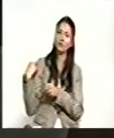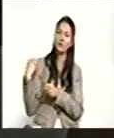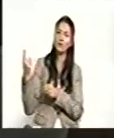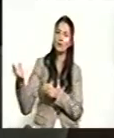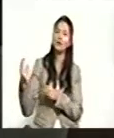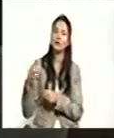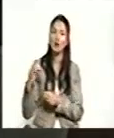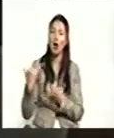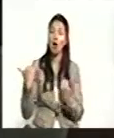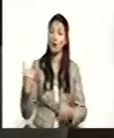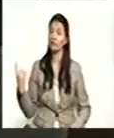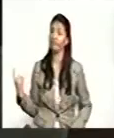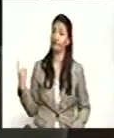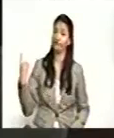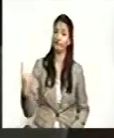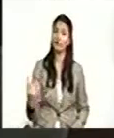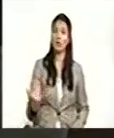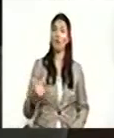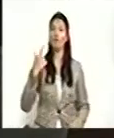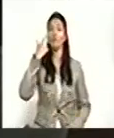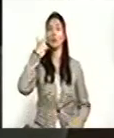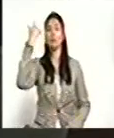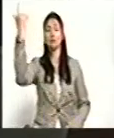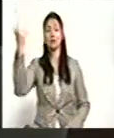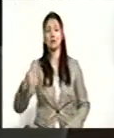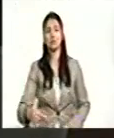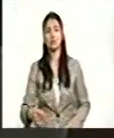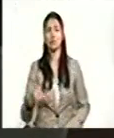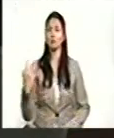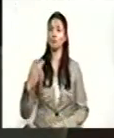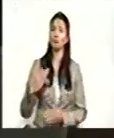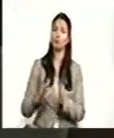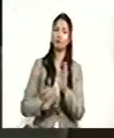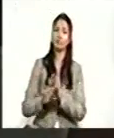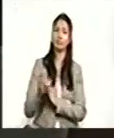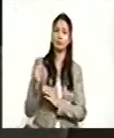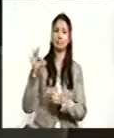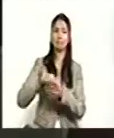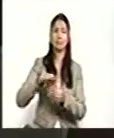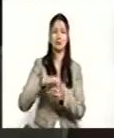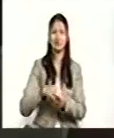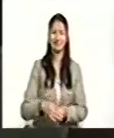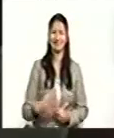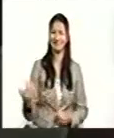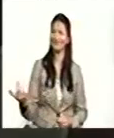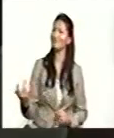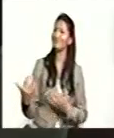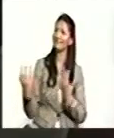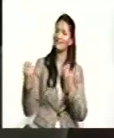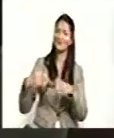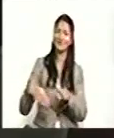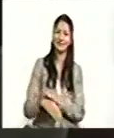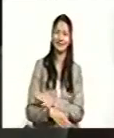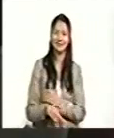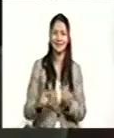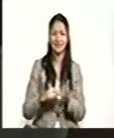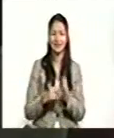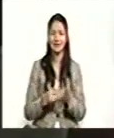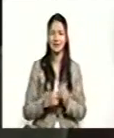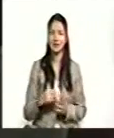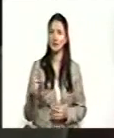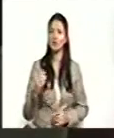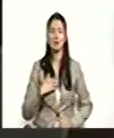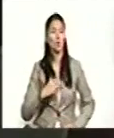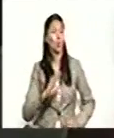es hoy figura pública con todas las posibilidades de elección y con todos los beneficios de la